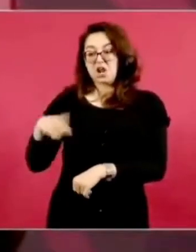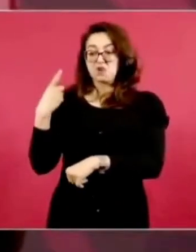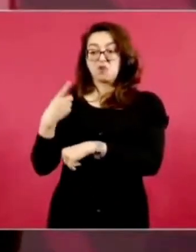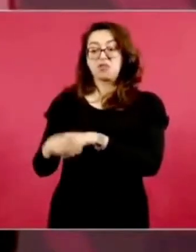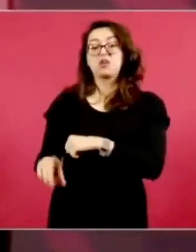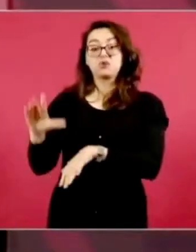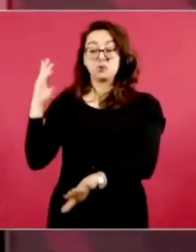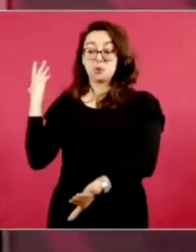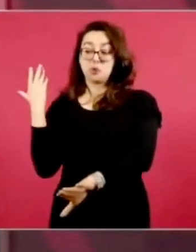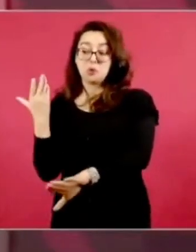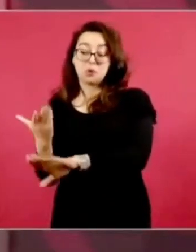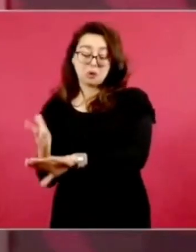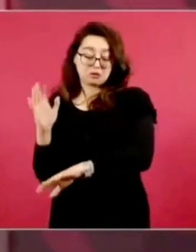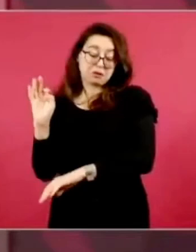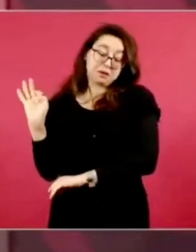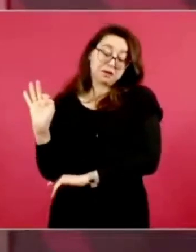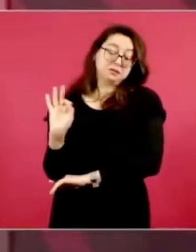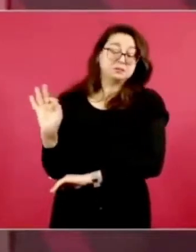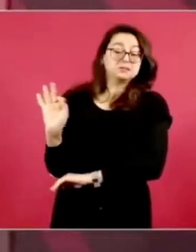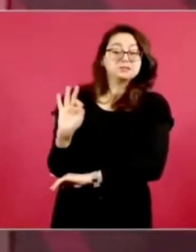daños, ¿no?